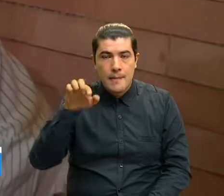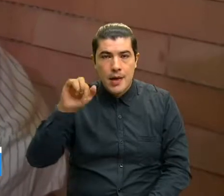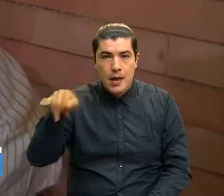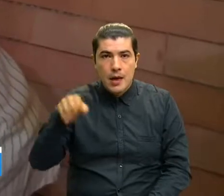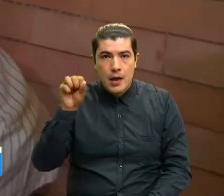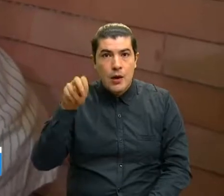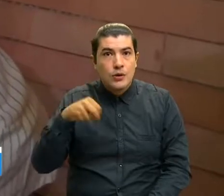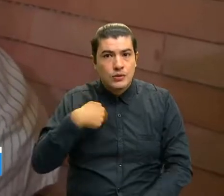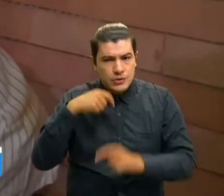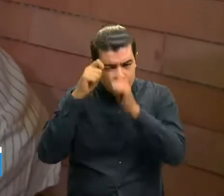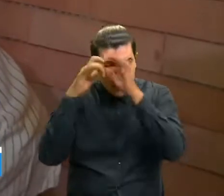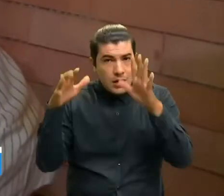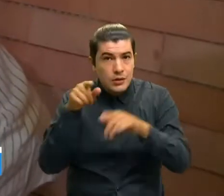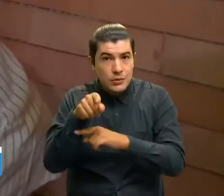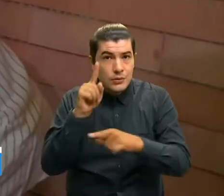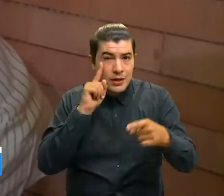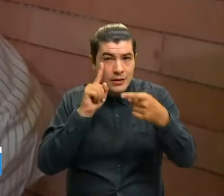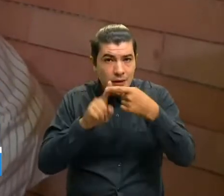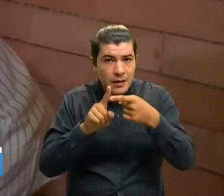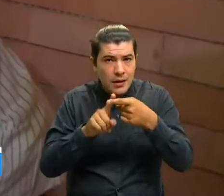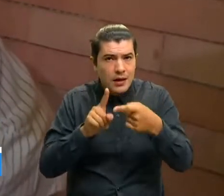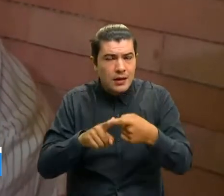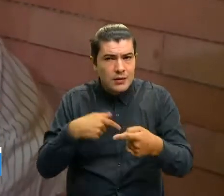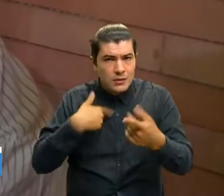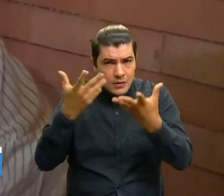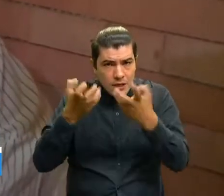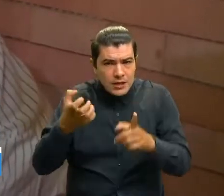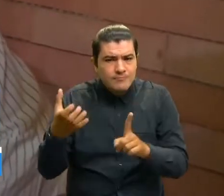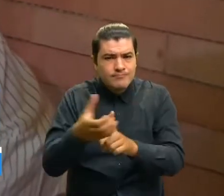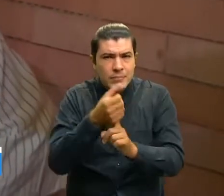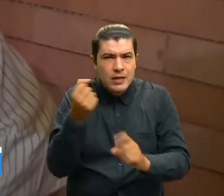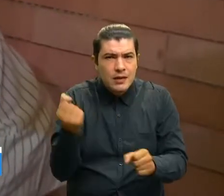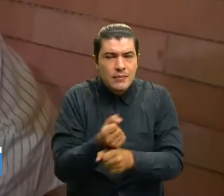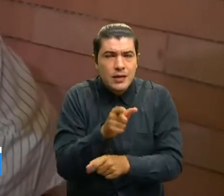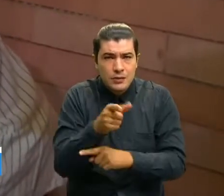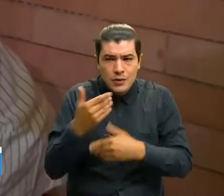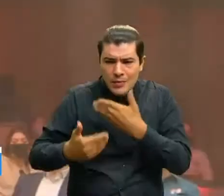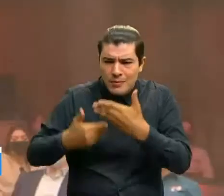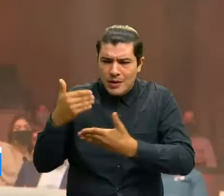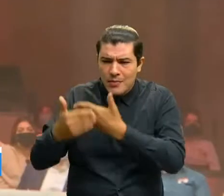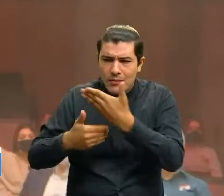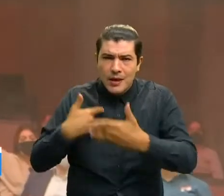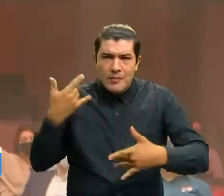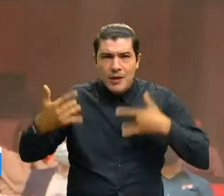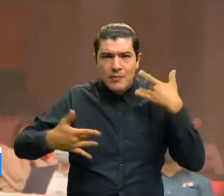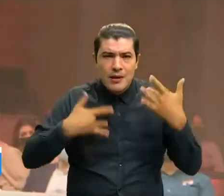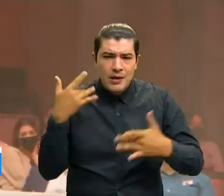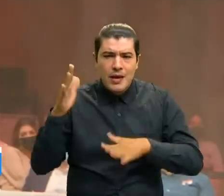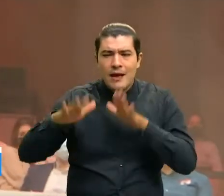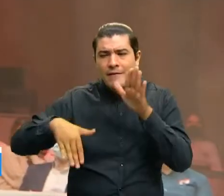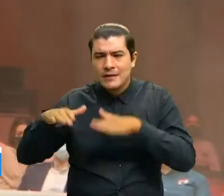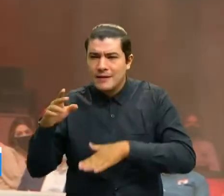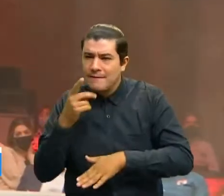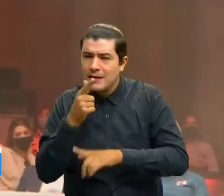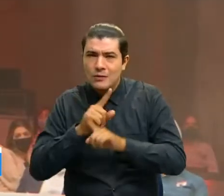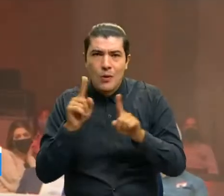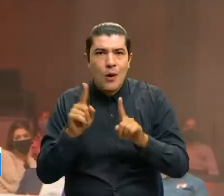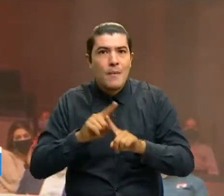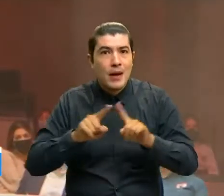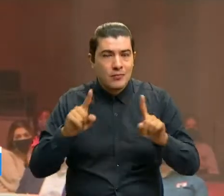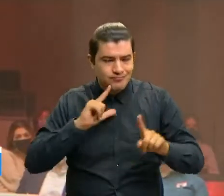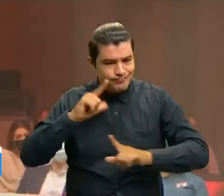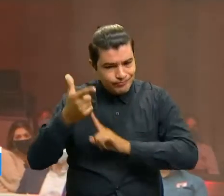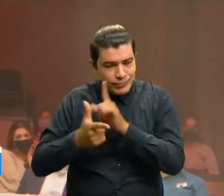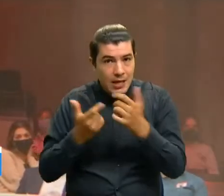realidad. Si de verdad tienes una meta clara y quieres trabajar por ella y quieres disfrutar el proceso hasta conseguirlo, que a veces no es fácil, pero que vale la pena. El